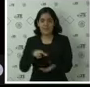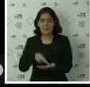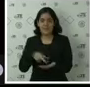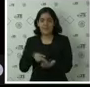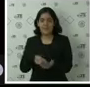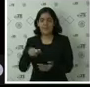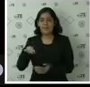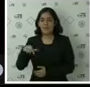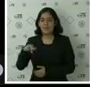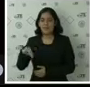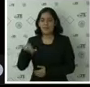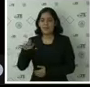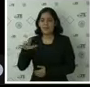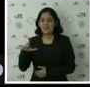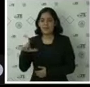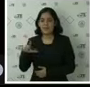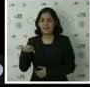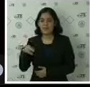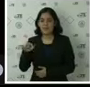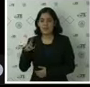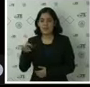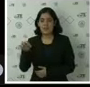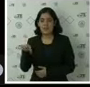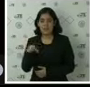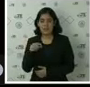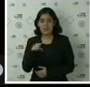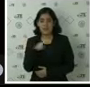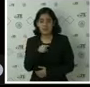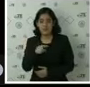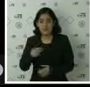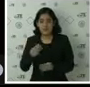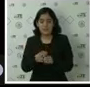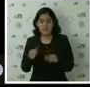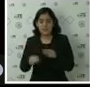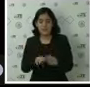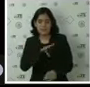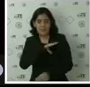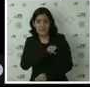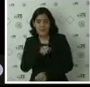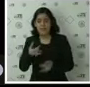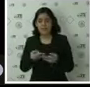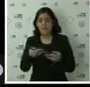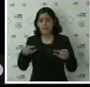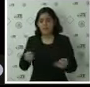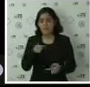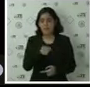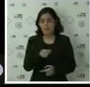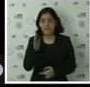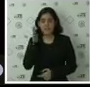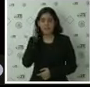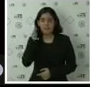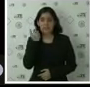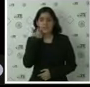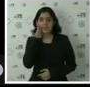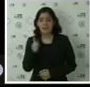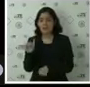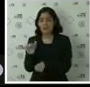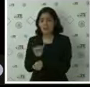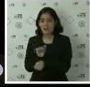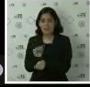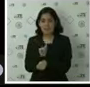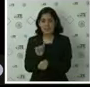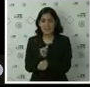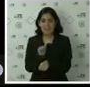Manuel Moreno Torres, su materia favorita es historia y le gustaría ser periodista, actriz o escritora. Actualmente